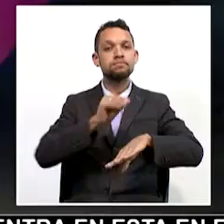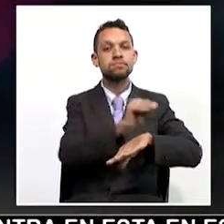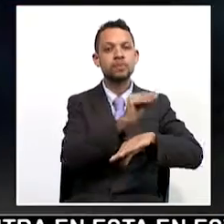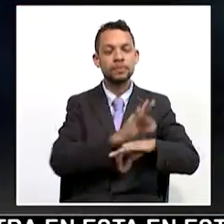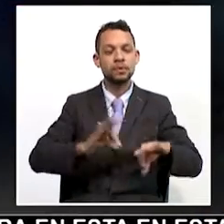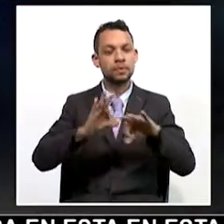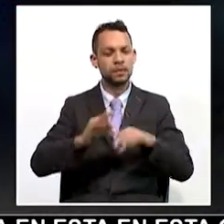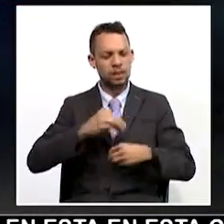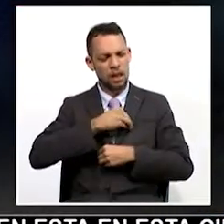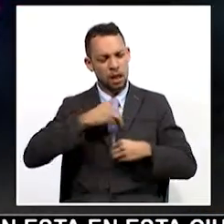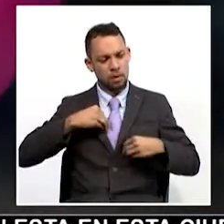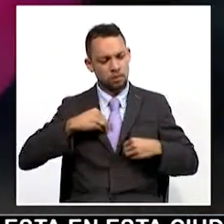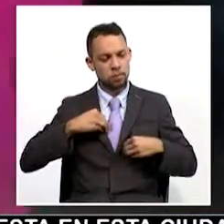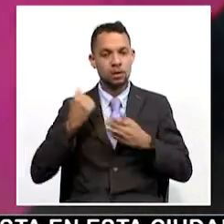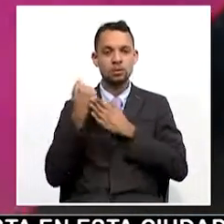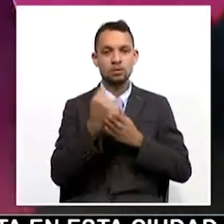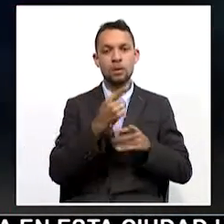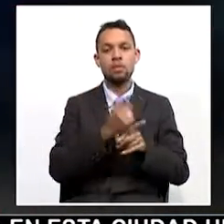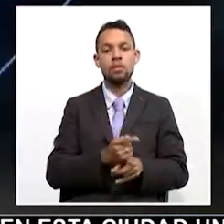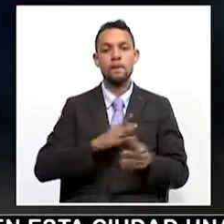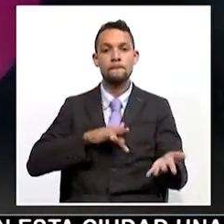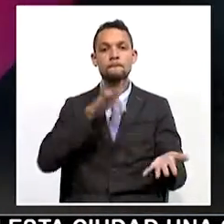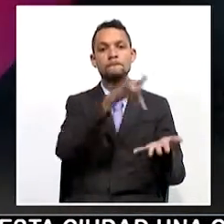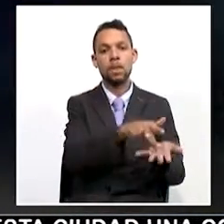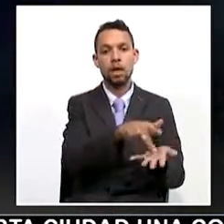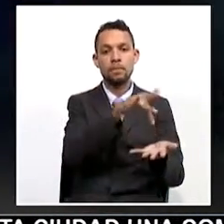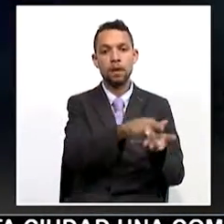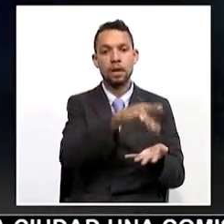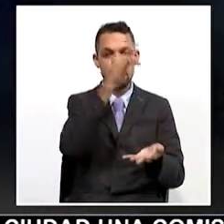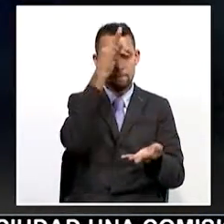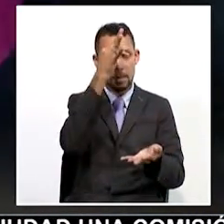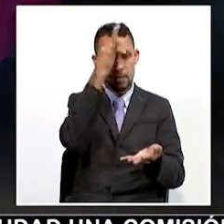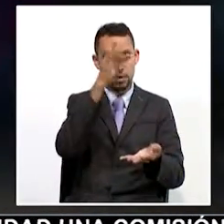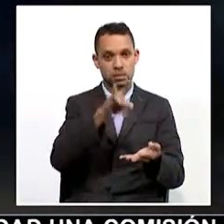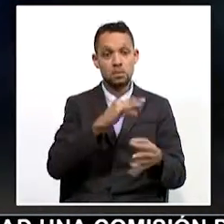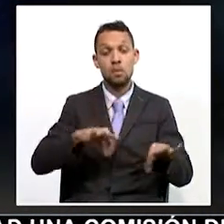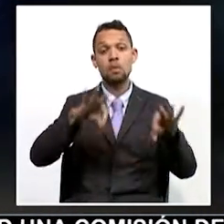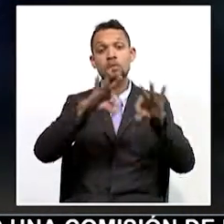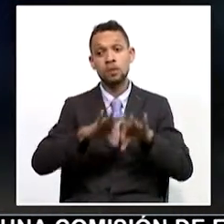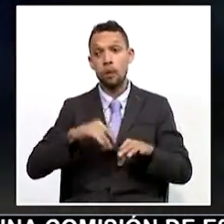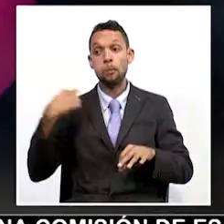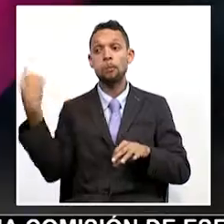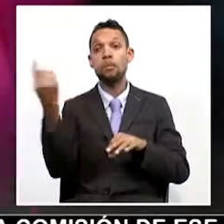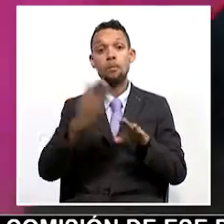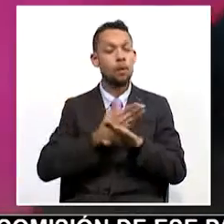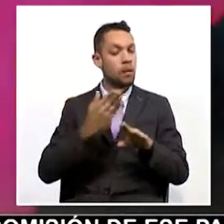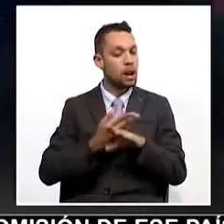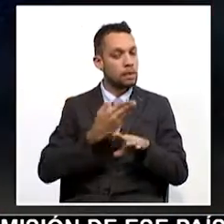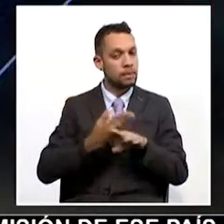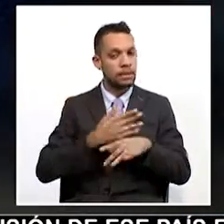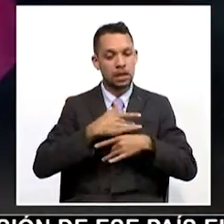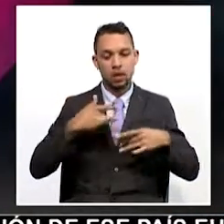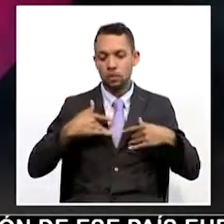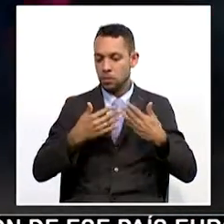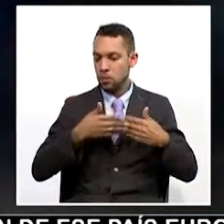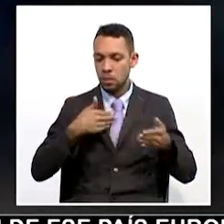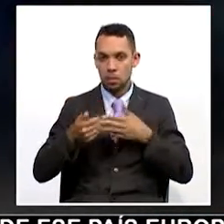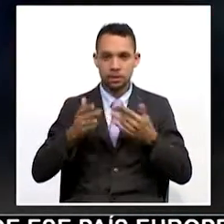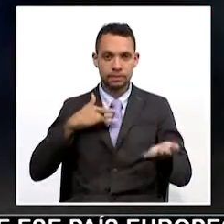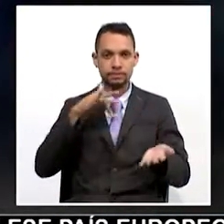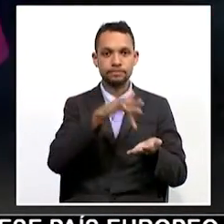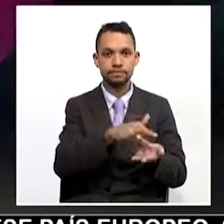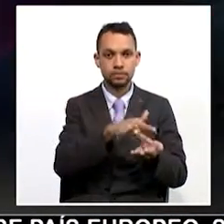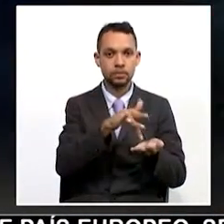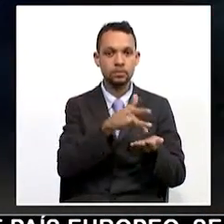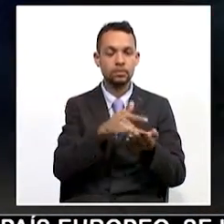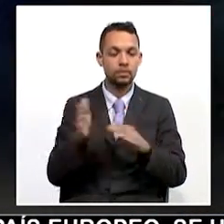a los síntomas para que acuda al médico a pesar de la difícil situación que enfrenta el sistema de salud. Cambiando de información, la policía